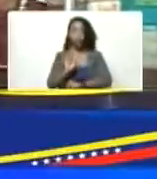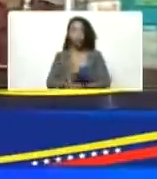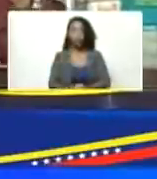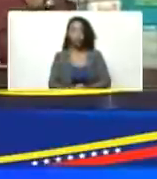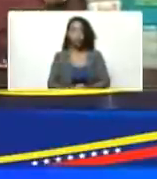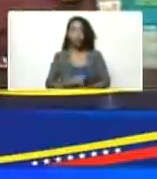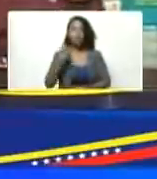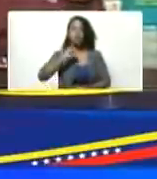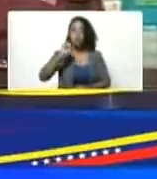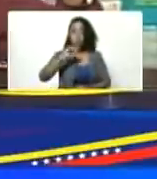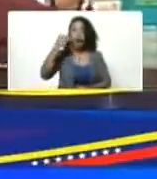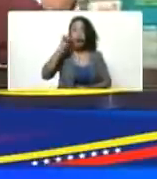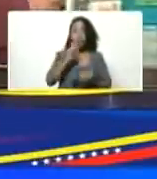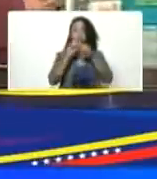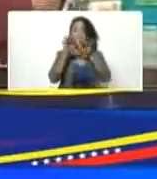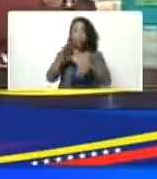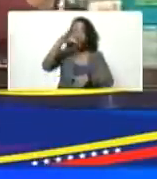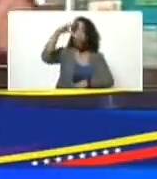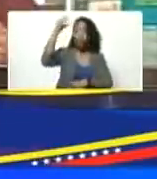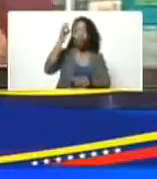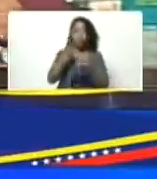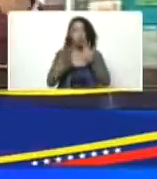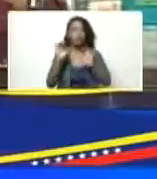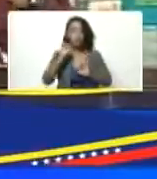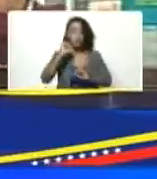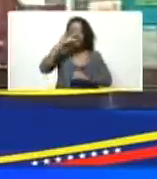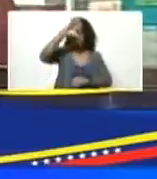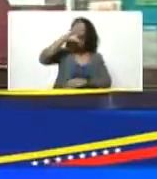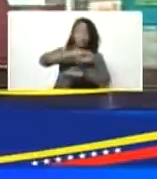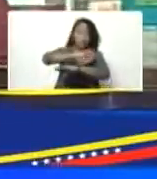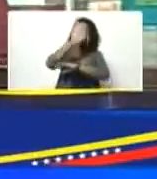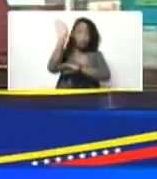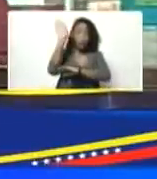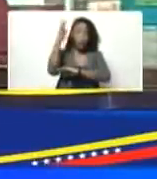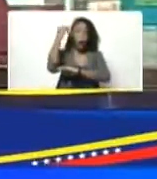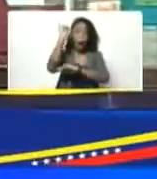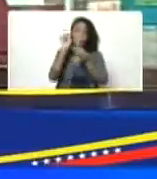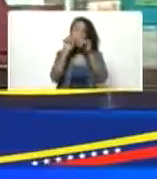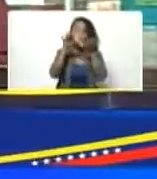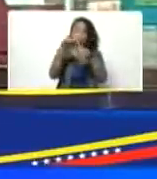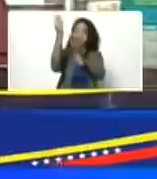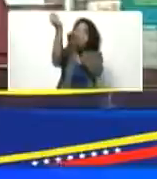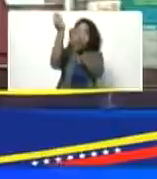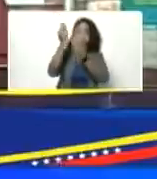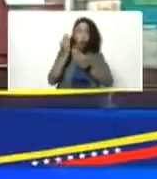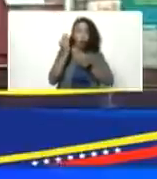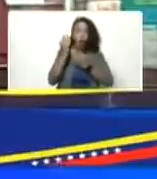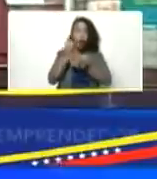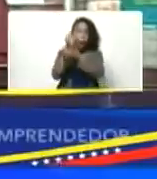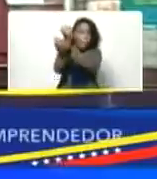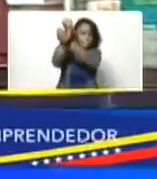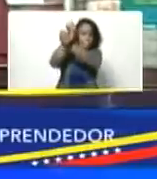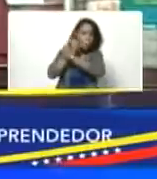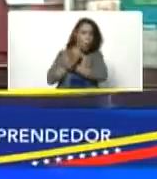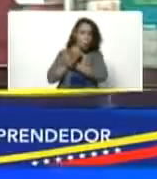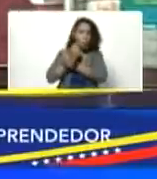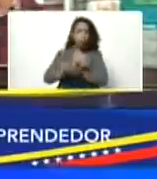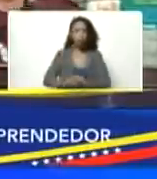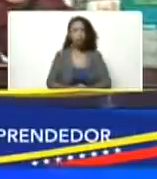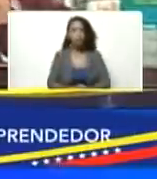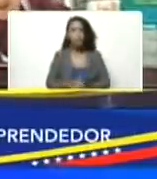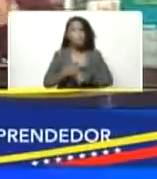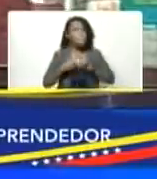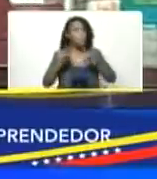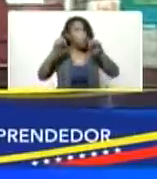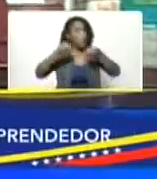Sí tenemos las bendiciones de Dios. Del cielo vienen sus bendiciones y su amor. Pero